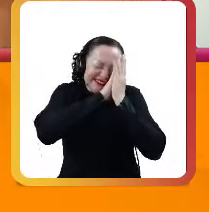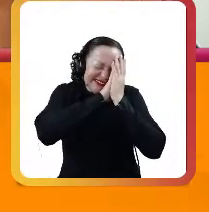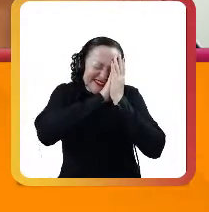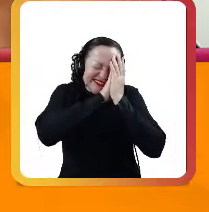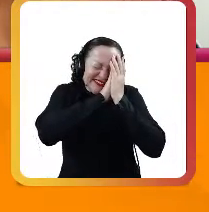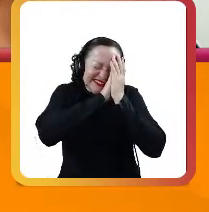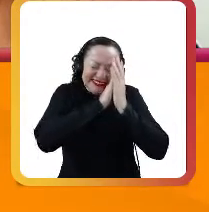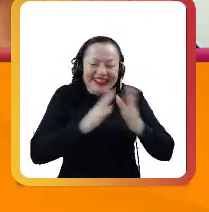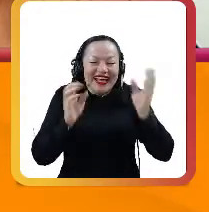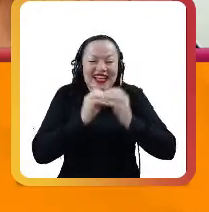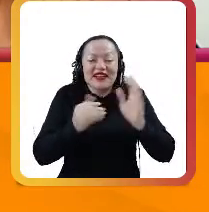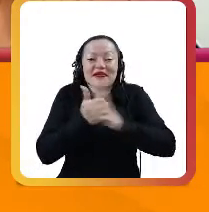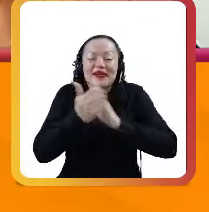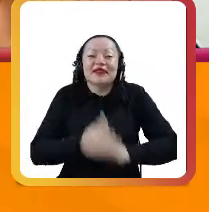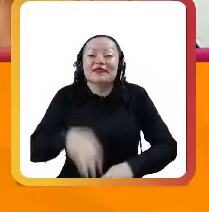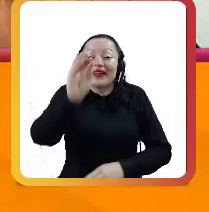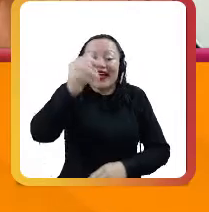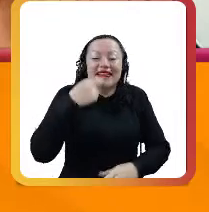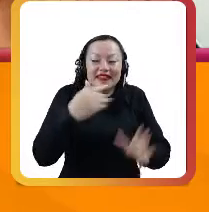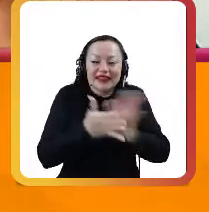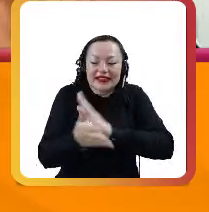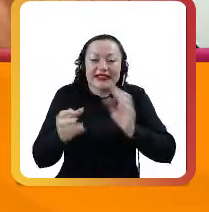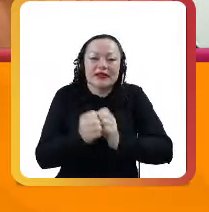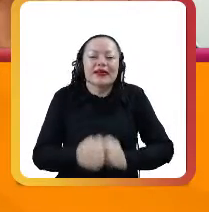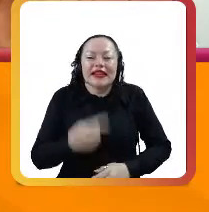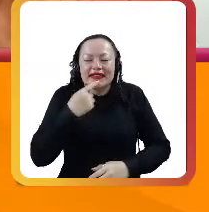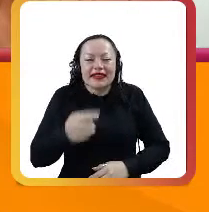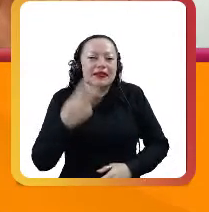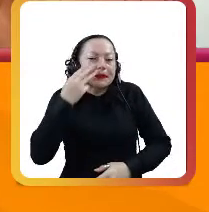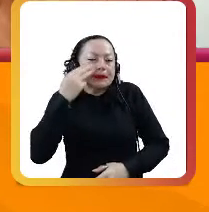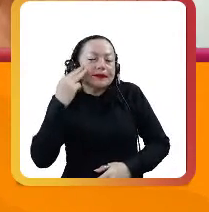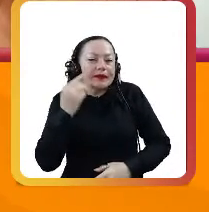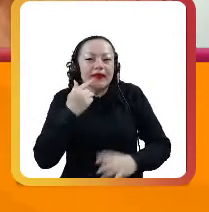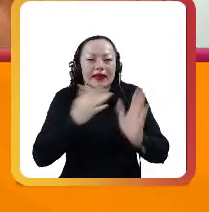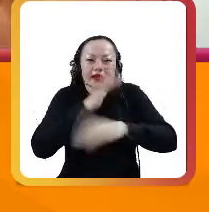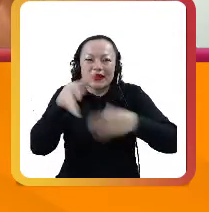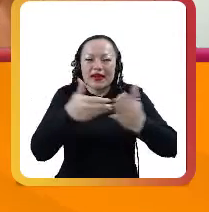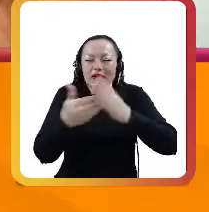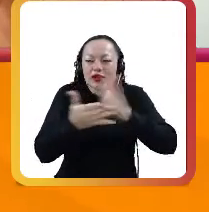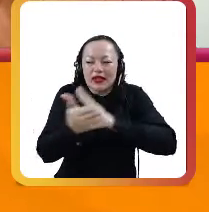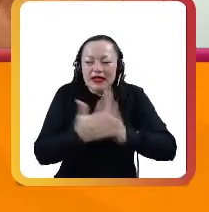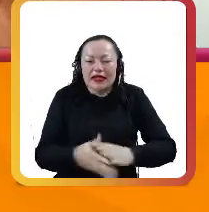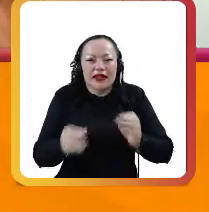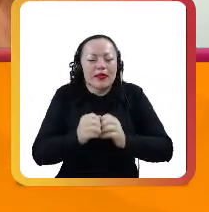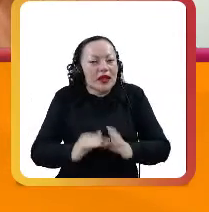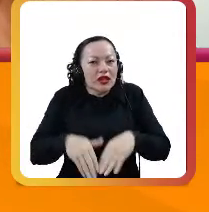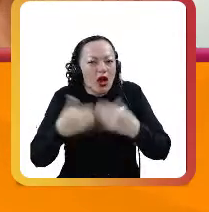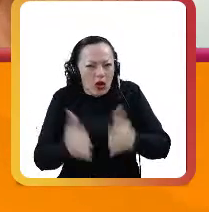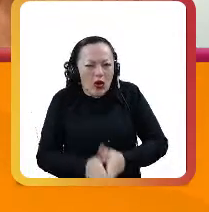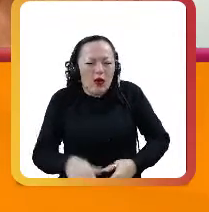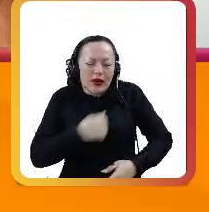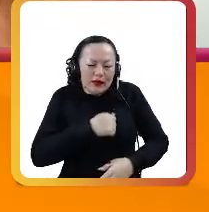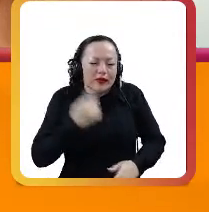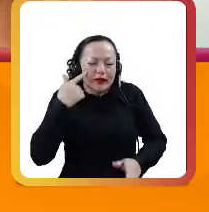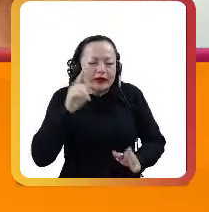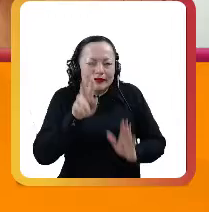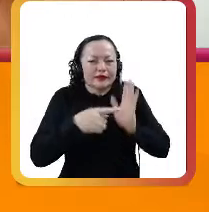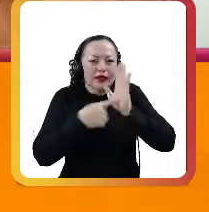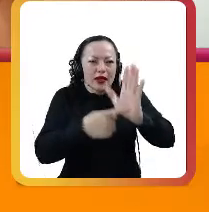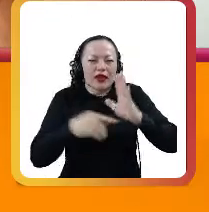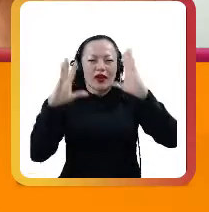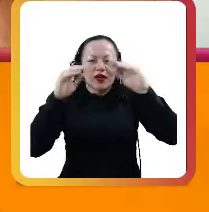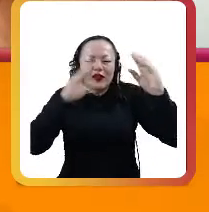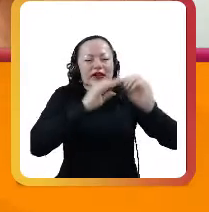Quiero que me regalen, voy a pedirle a Miguelito, nuestro máster, nuestro productor, que nos regale una fotografía de